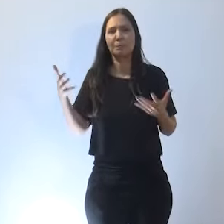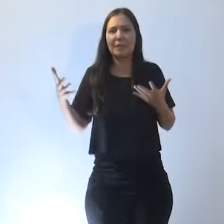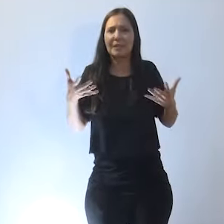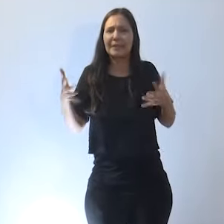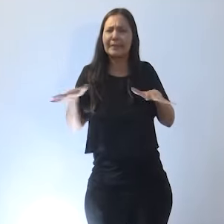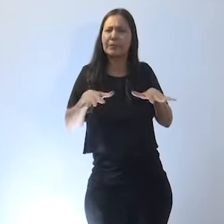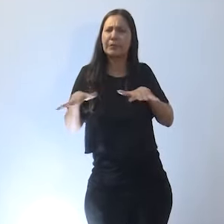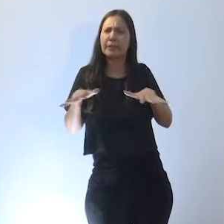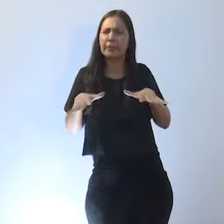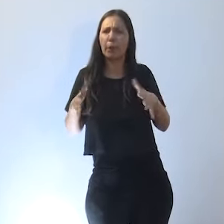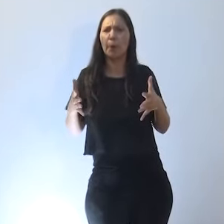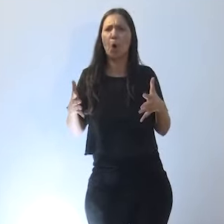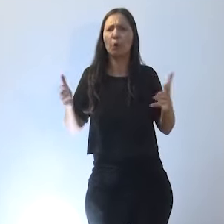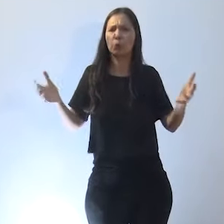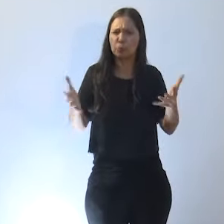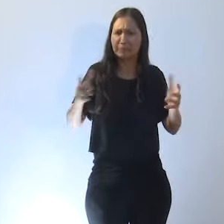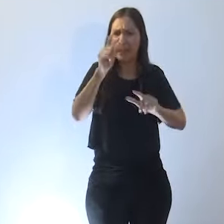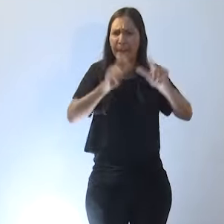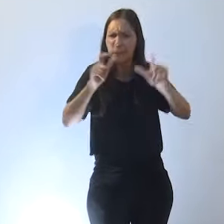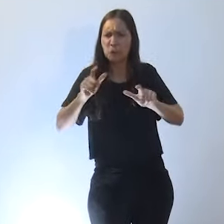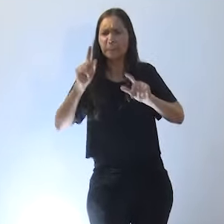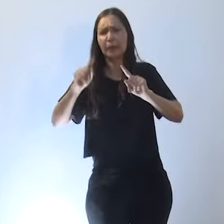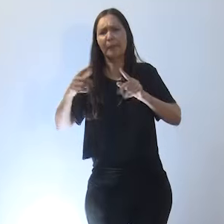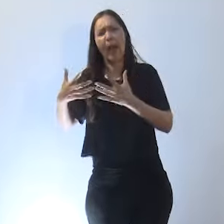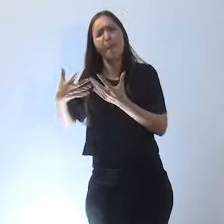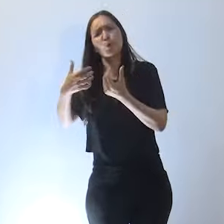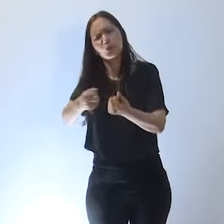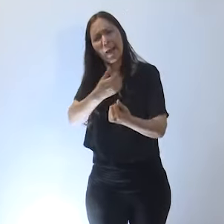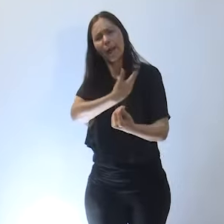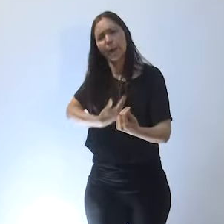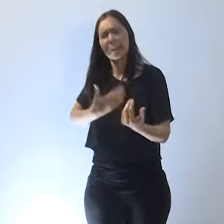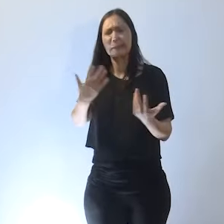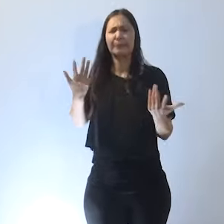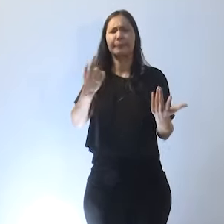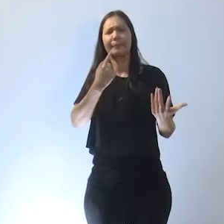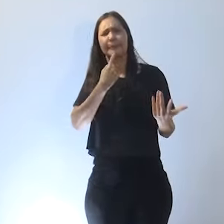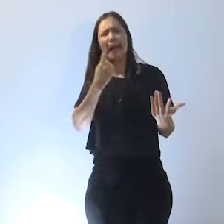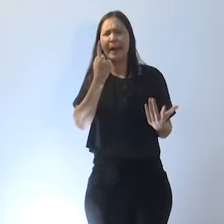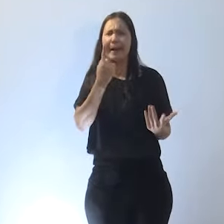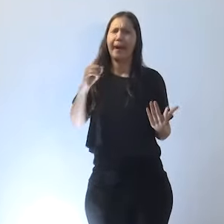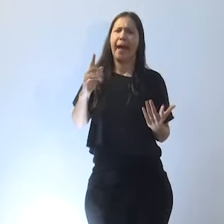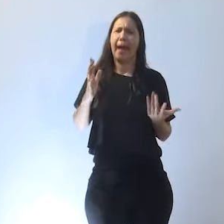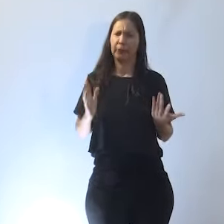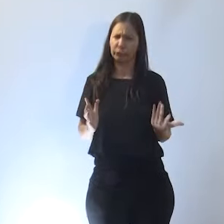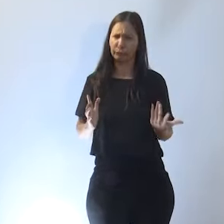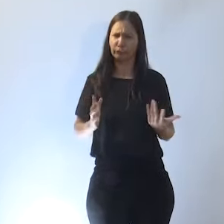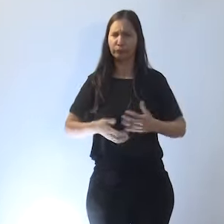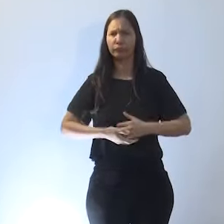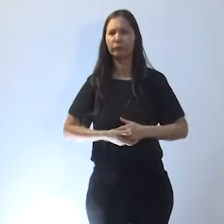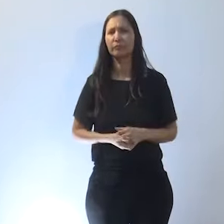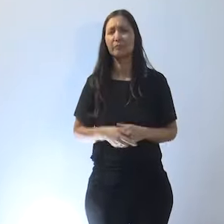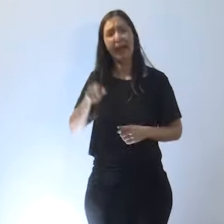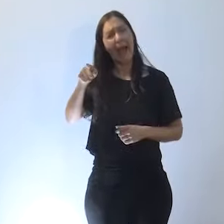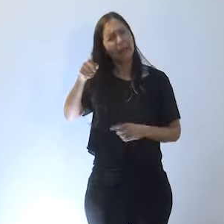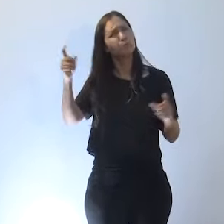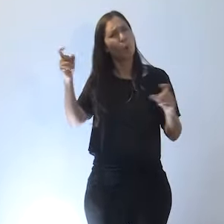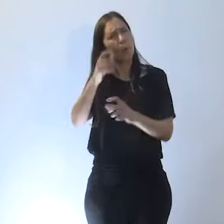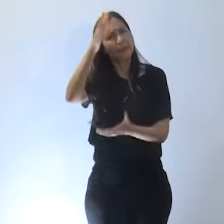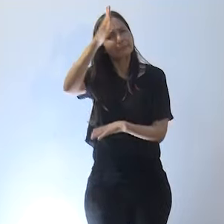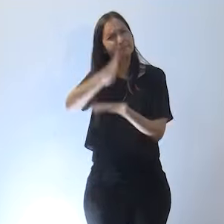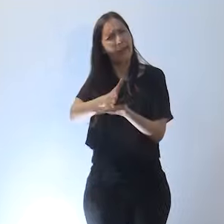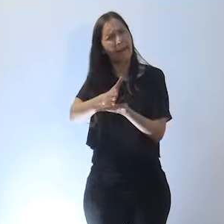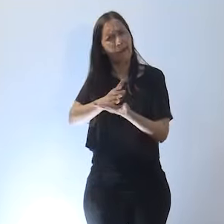entusiasmar a la gente pero también apoyarlo entonces eh ahí hay una dificultad eh central que creo que es como vos